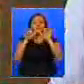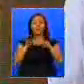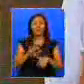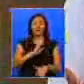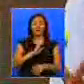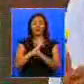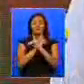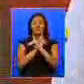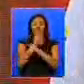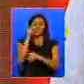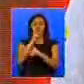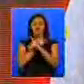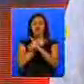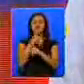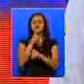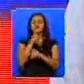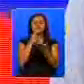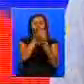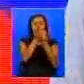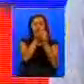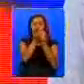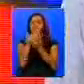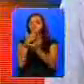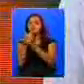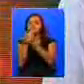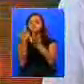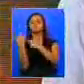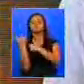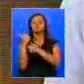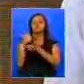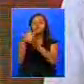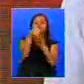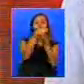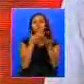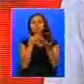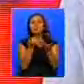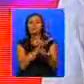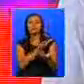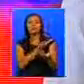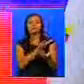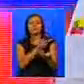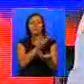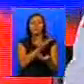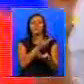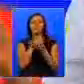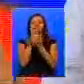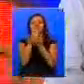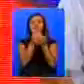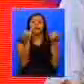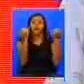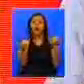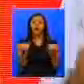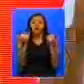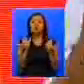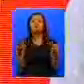Técnica de Discapacidades, que son los que tienen bajo su responsabilidad la Misión Solidaria Manuel Espejo. Ahora,